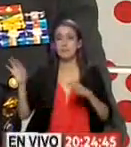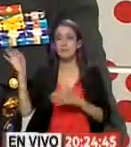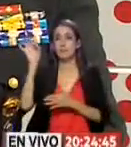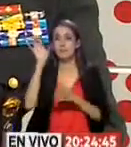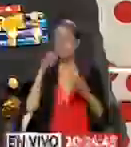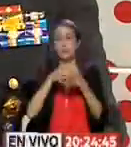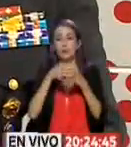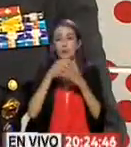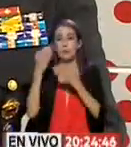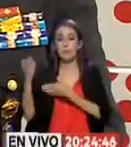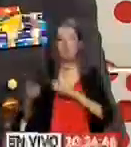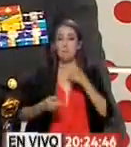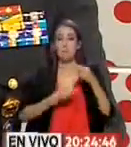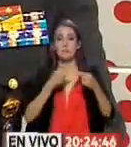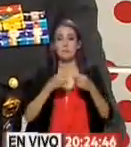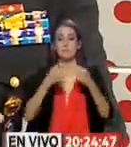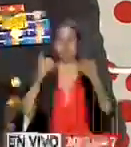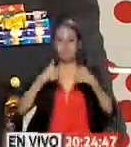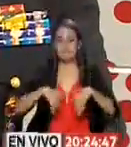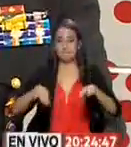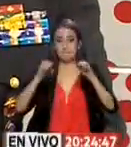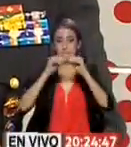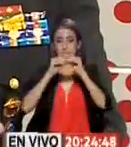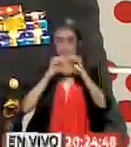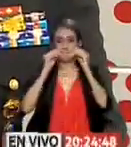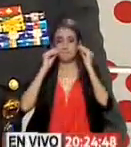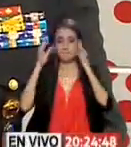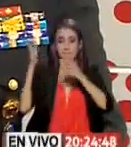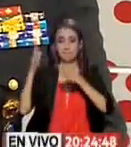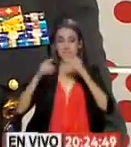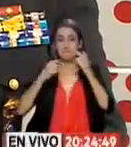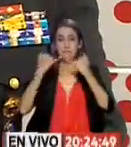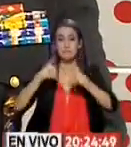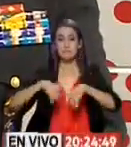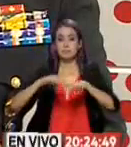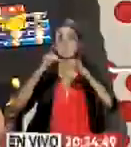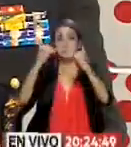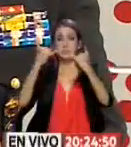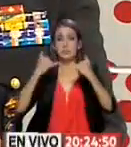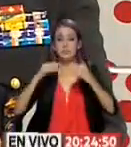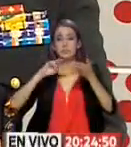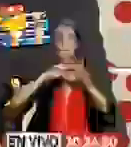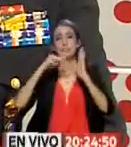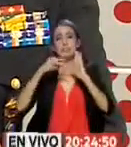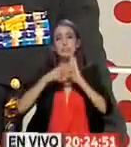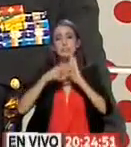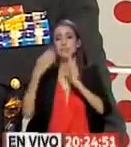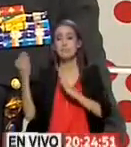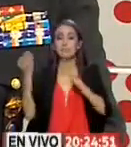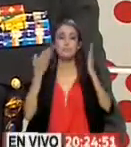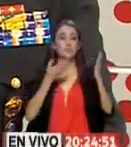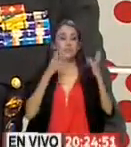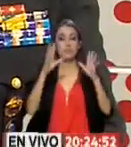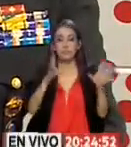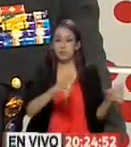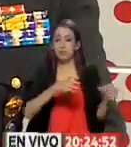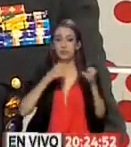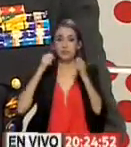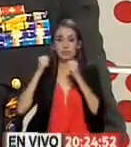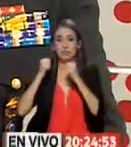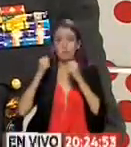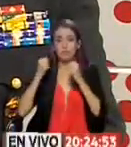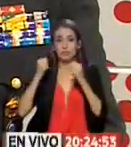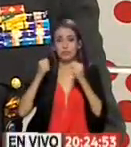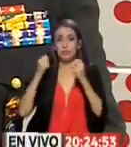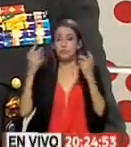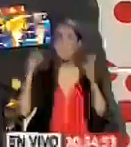mis soldados de mi pelotón, en su sangre caída en el campo de batalla, significa rescatar lo que